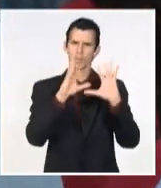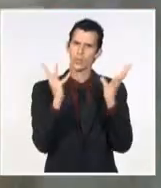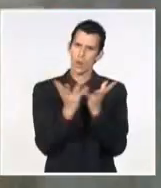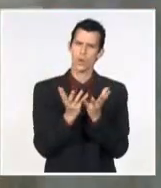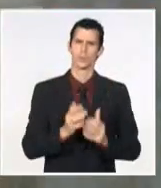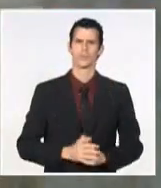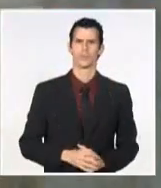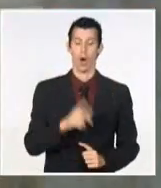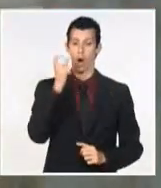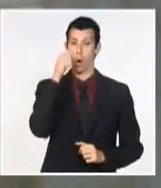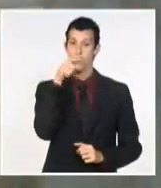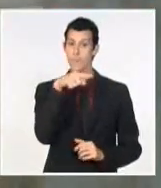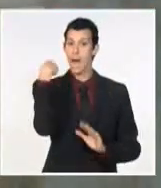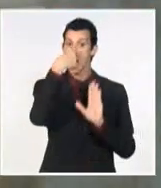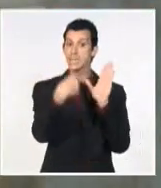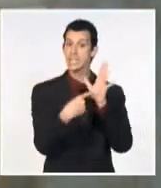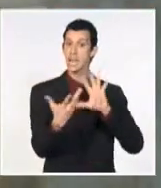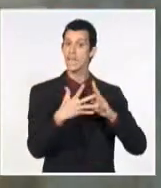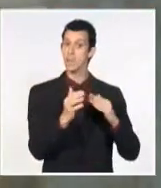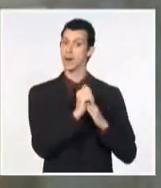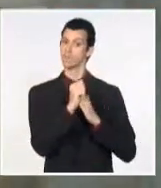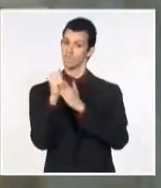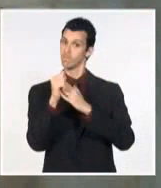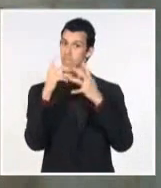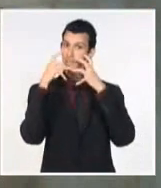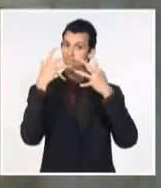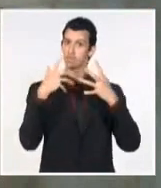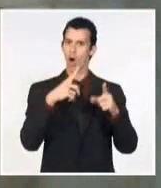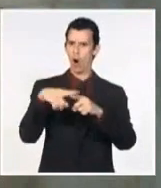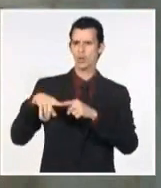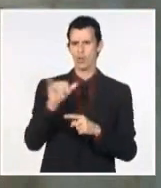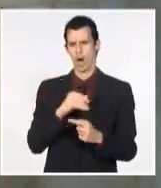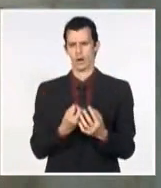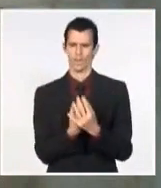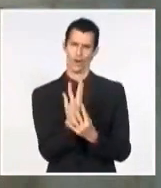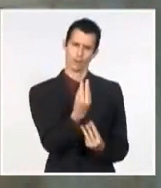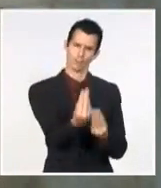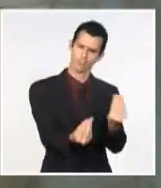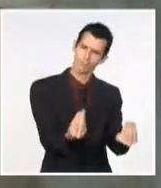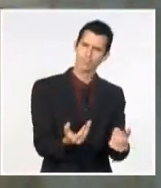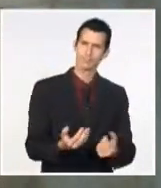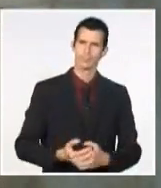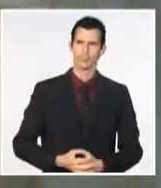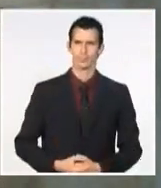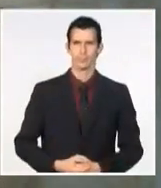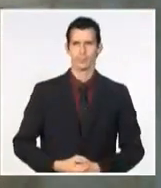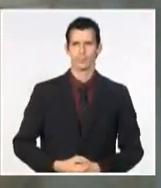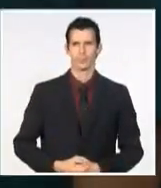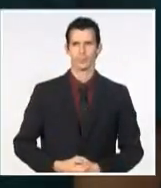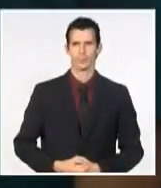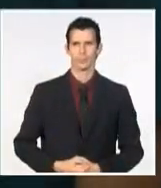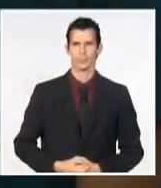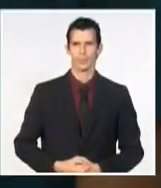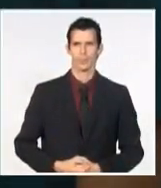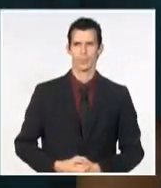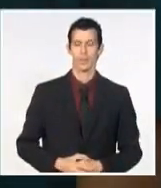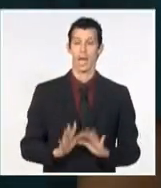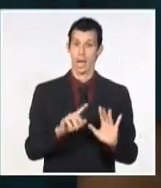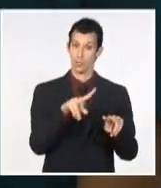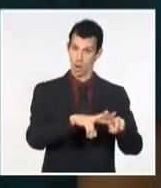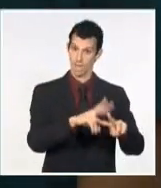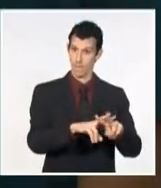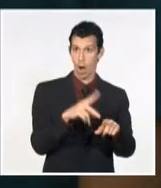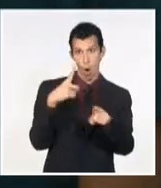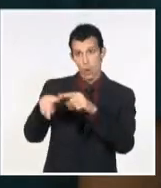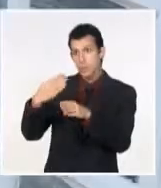Los presentes colocaron flores durante el tributo como digno homenaje a su vida y su obra. Y en Santiago de Cuba se realizó también